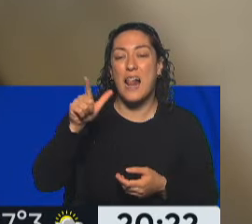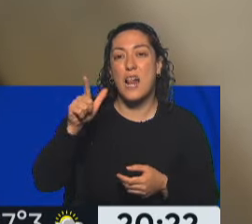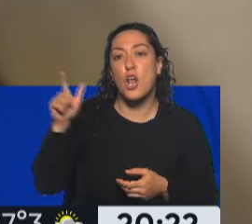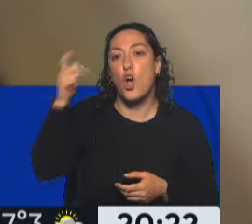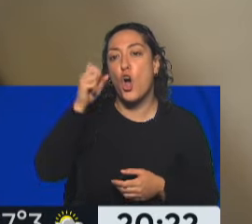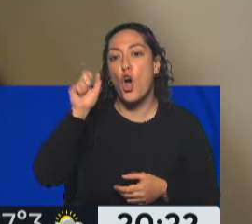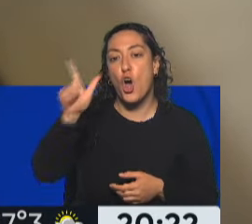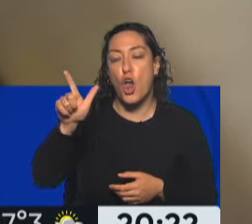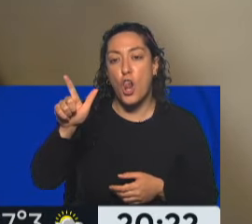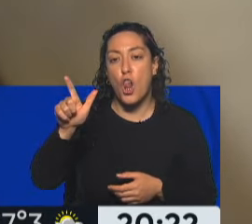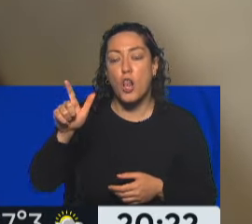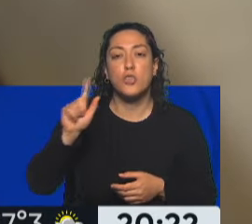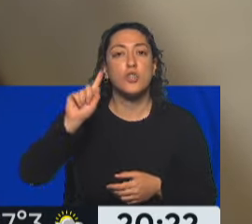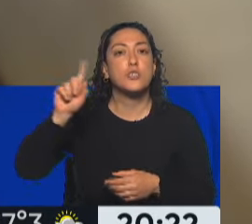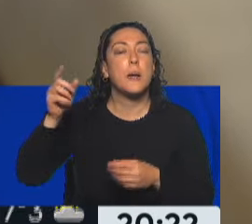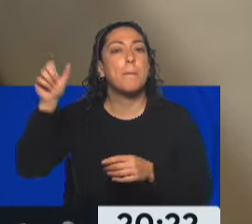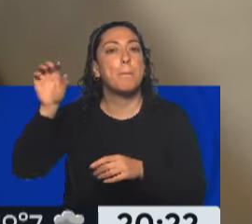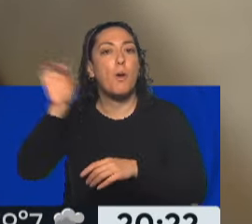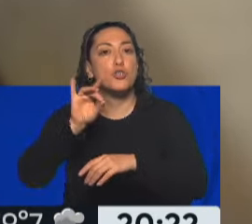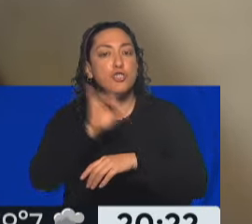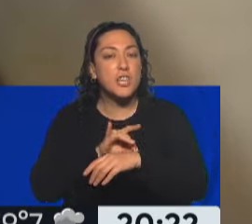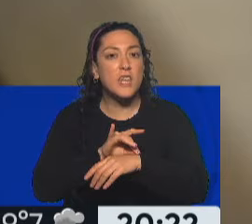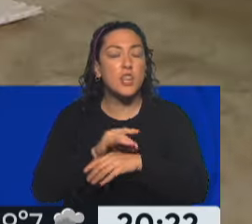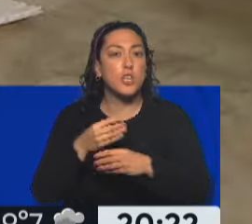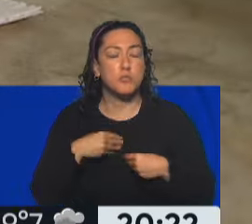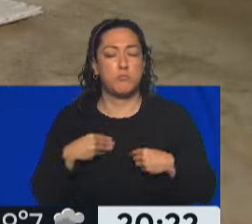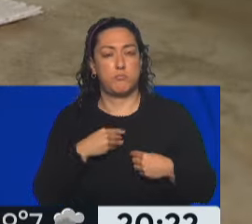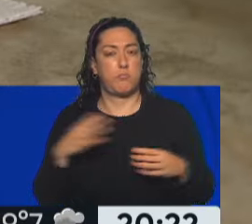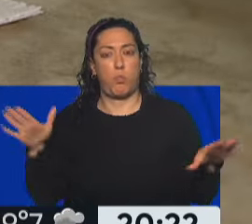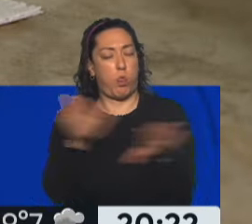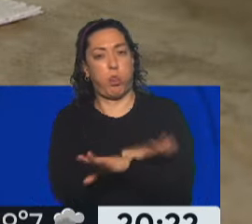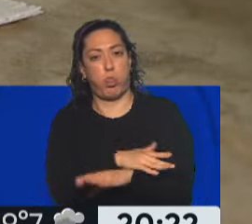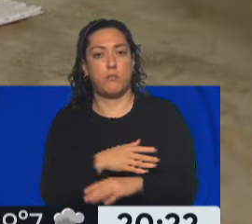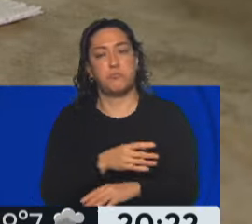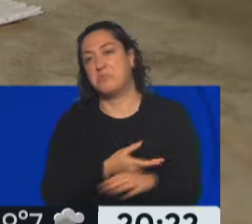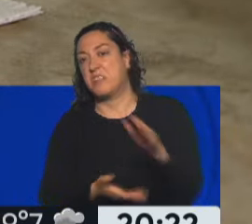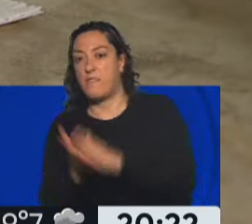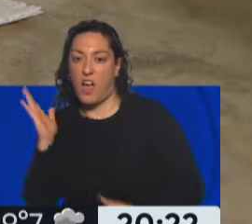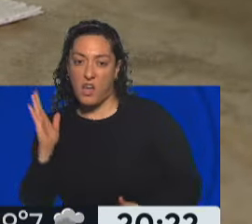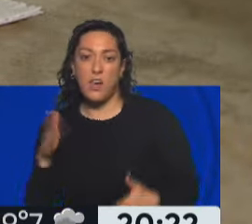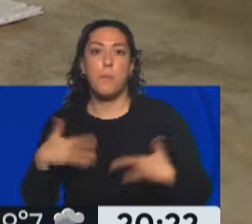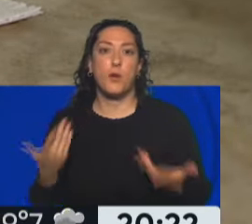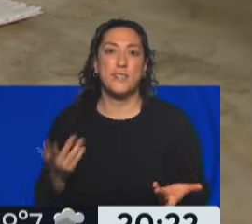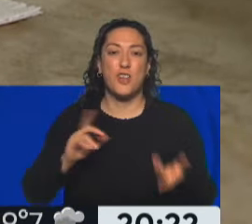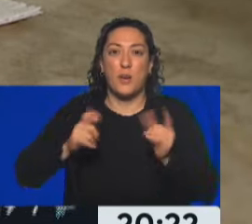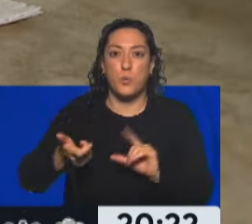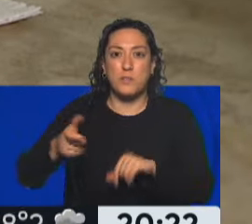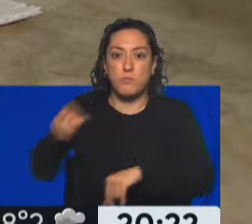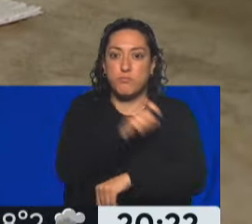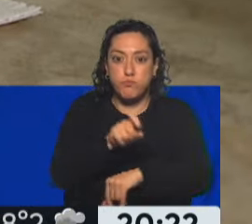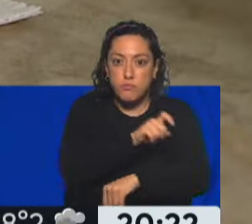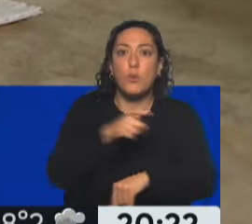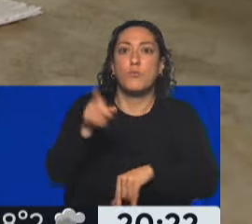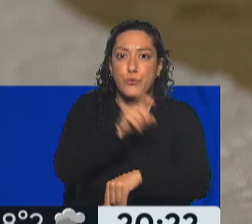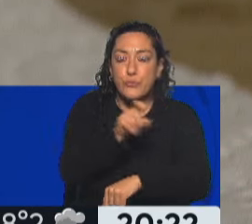hace es engañar a los receptores del mosquito. Por eso también la importancia de renovarlo frecuentemente, ¿no? Porque es ese efecto el que queremos